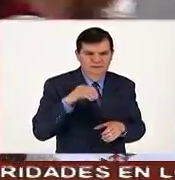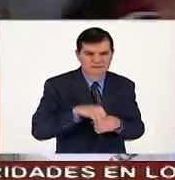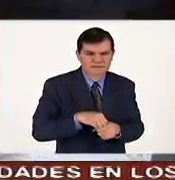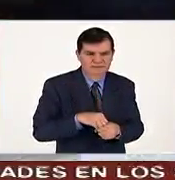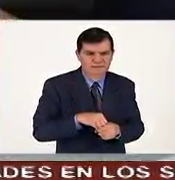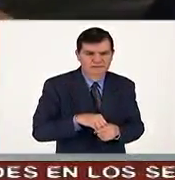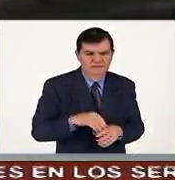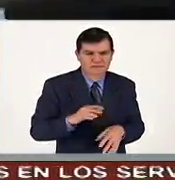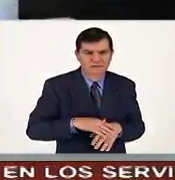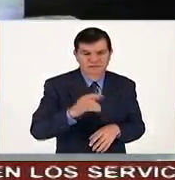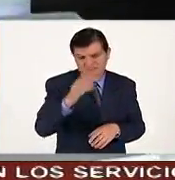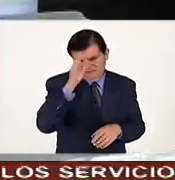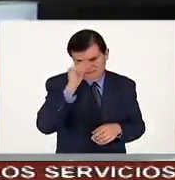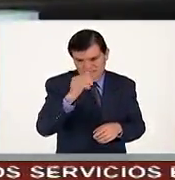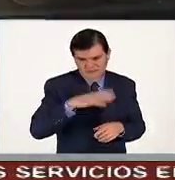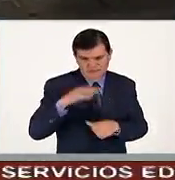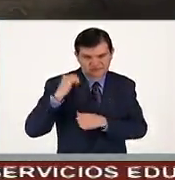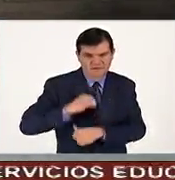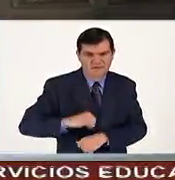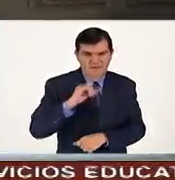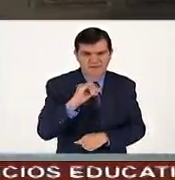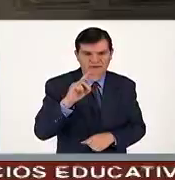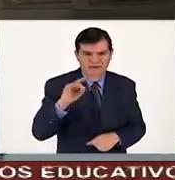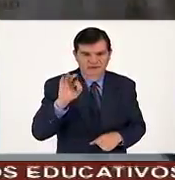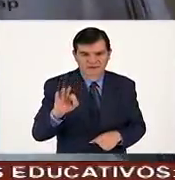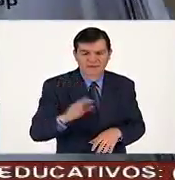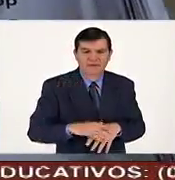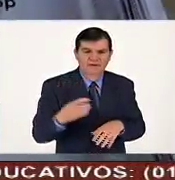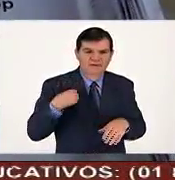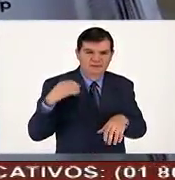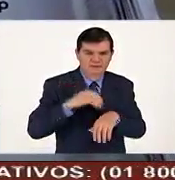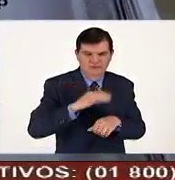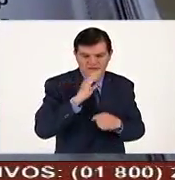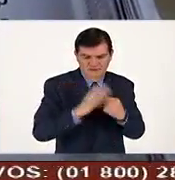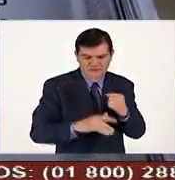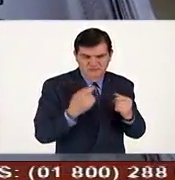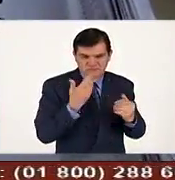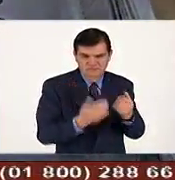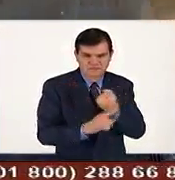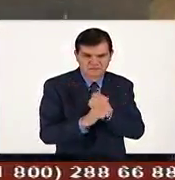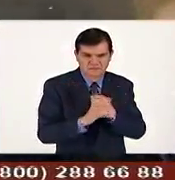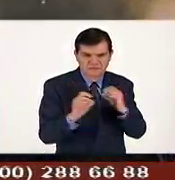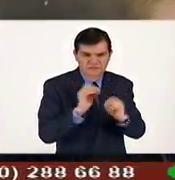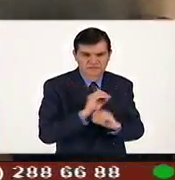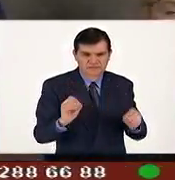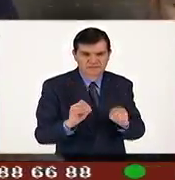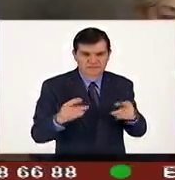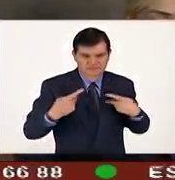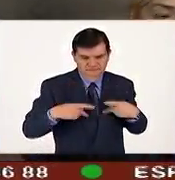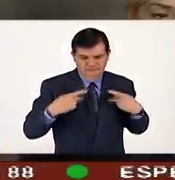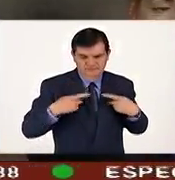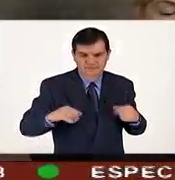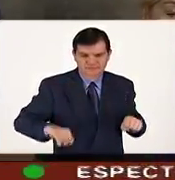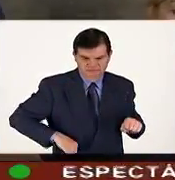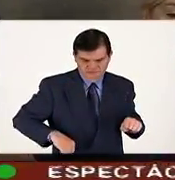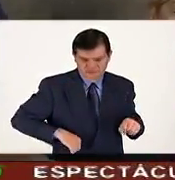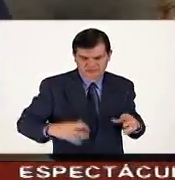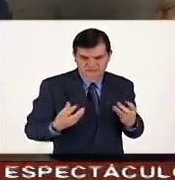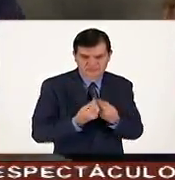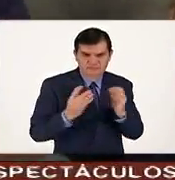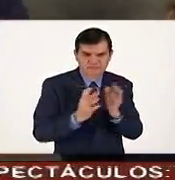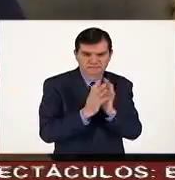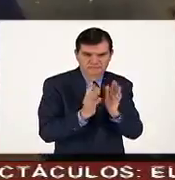secreto. De acuerdo con autoridades del IEDF, la jornada concluyó sin contratiempos. La gente está interesada en participar